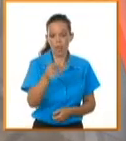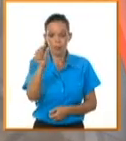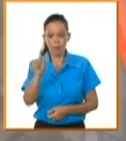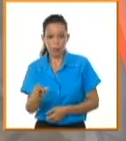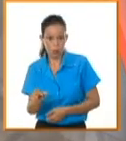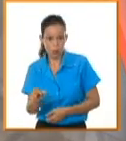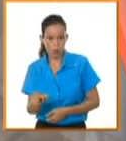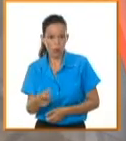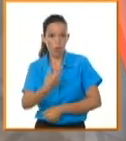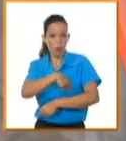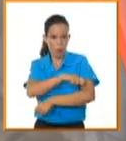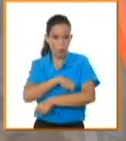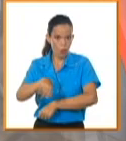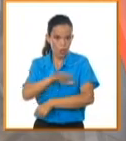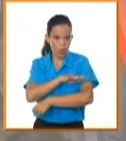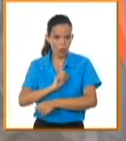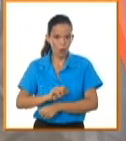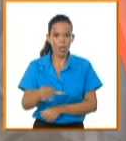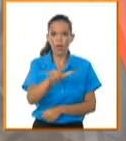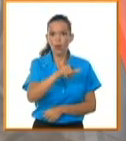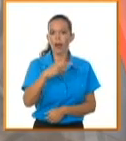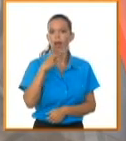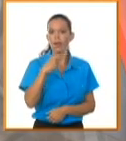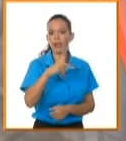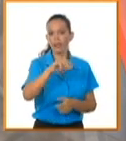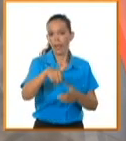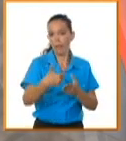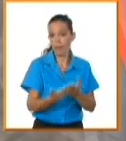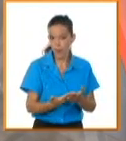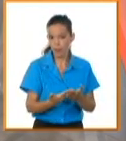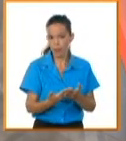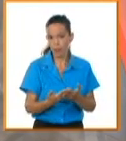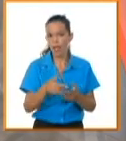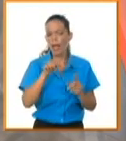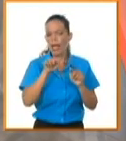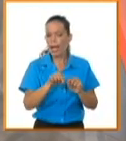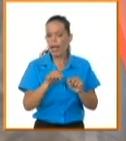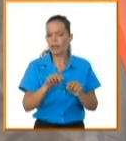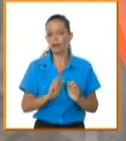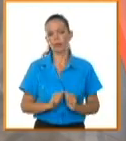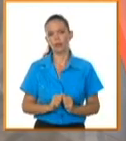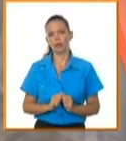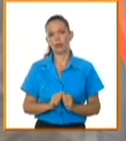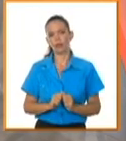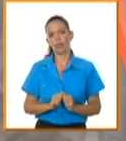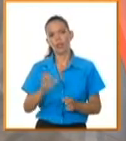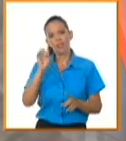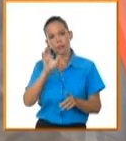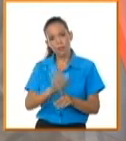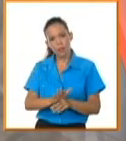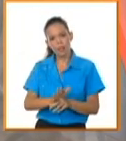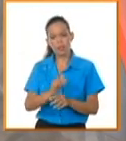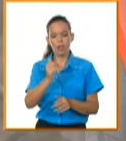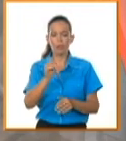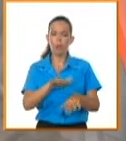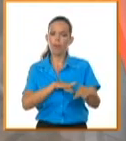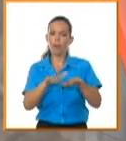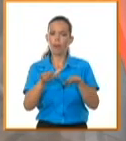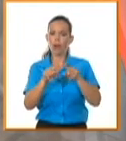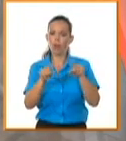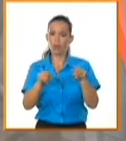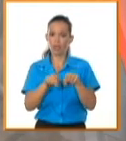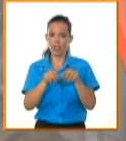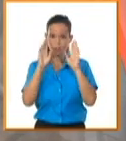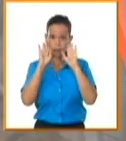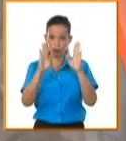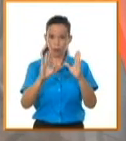con clientes empresariales fue fue aconsejando que se fuera aperturado Pero en estos momentos ya estamos